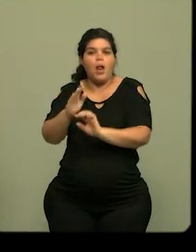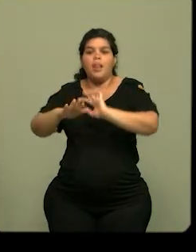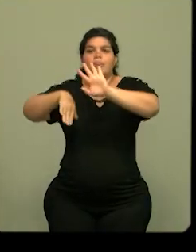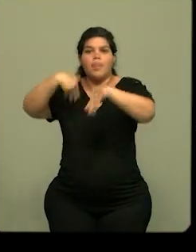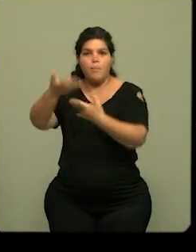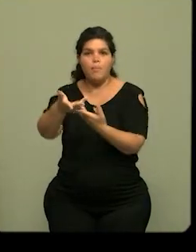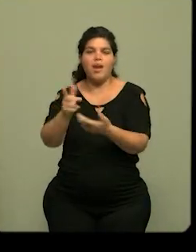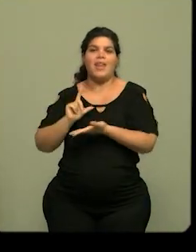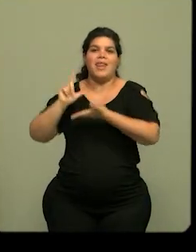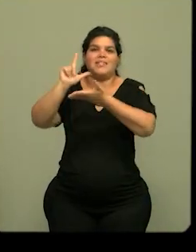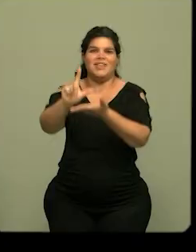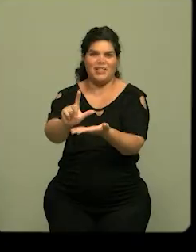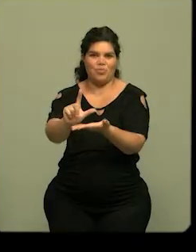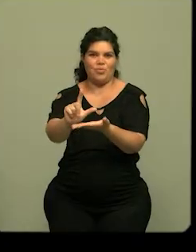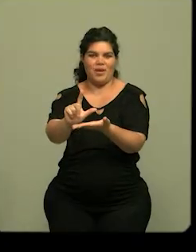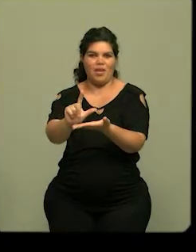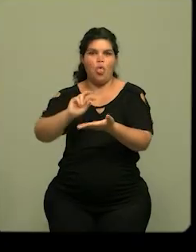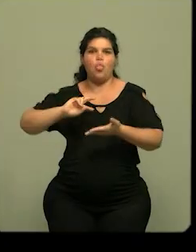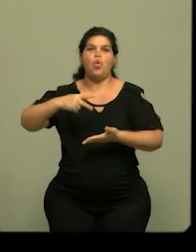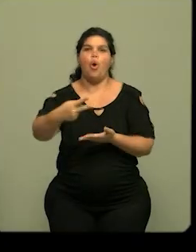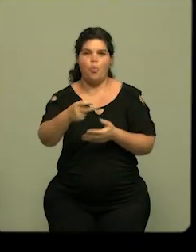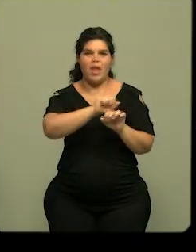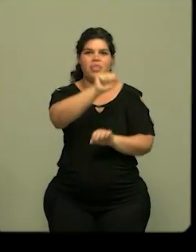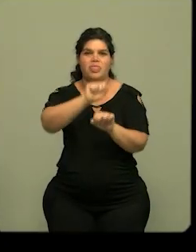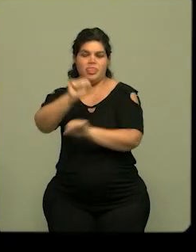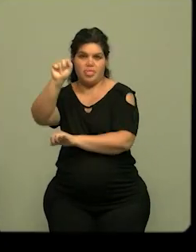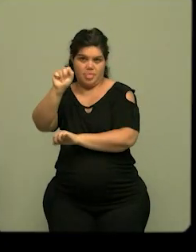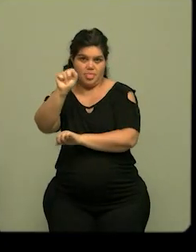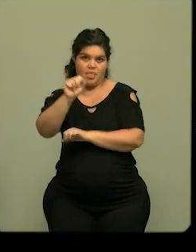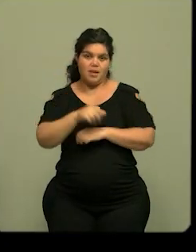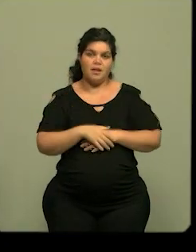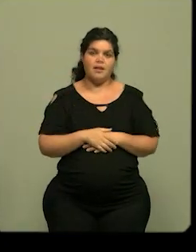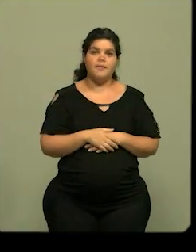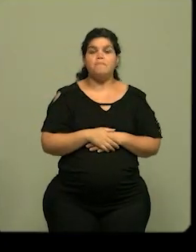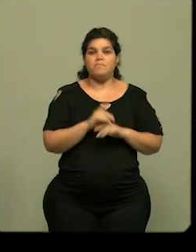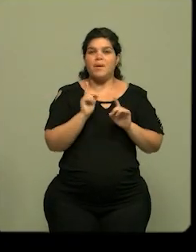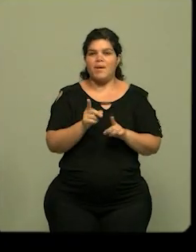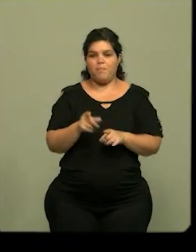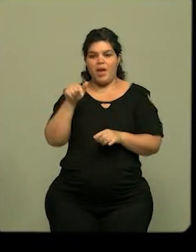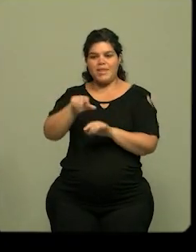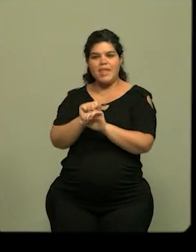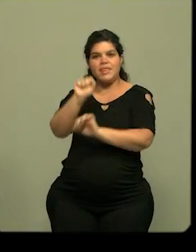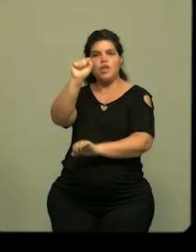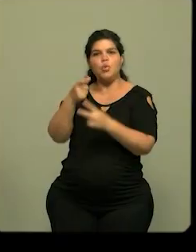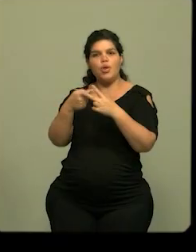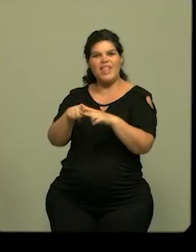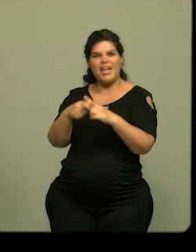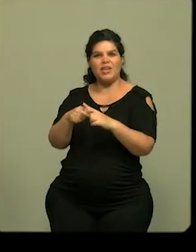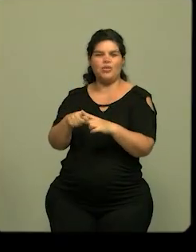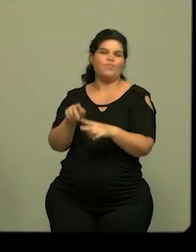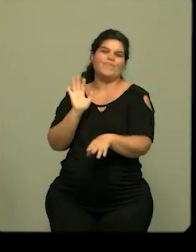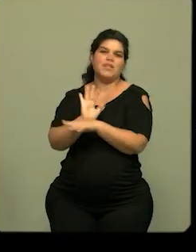La licenciatura no la perderíamos bajo ningún concepto, pero sí este título intermedio y quizás también la